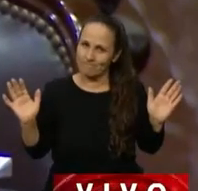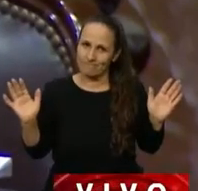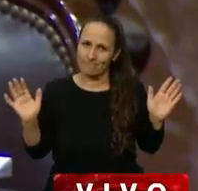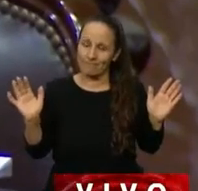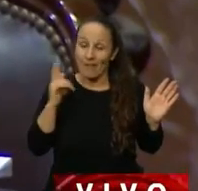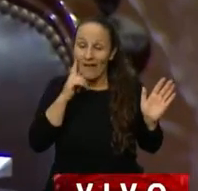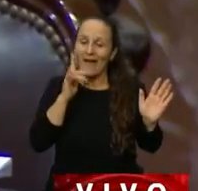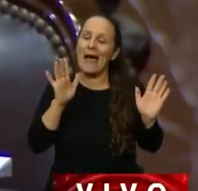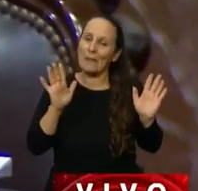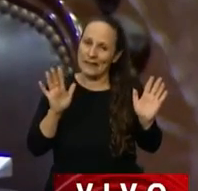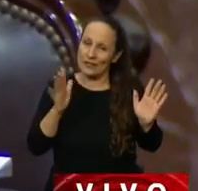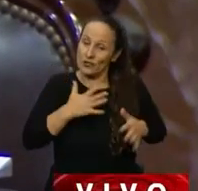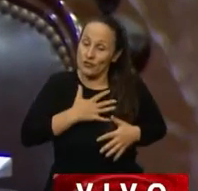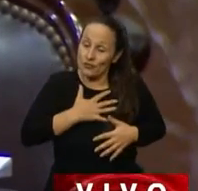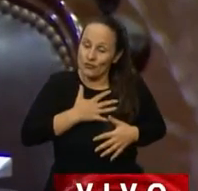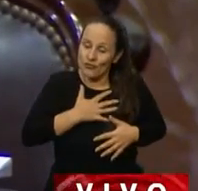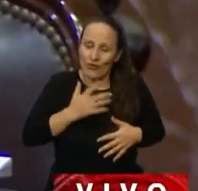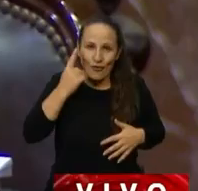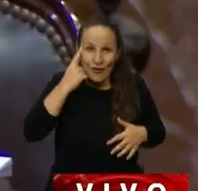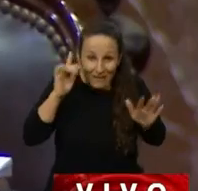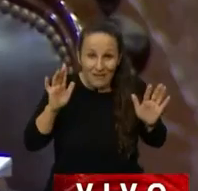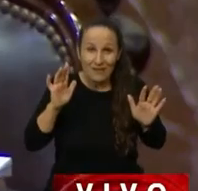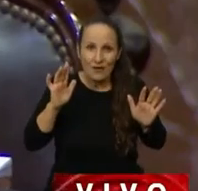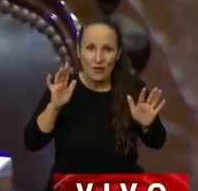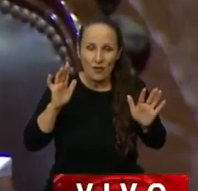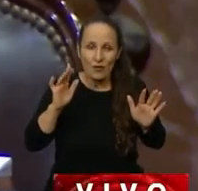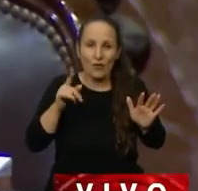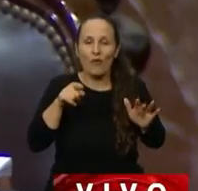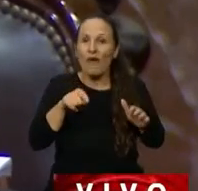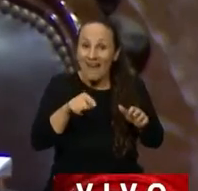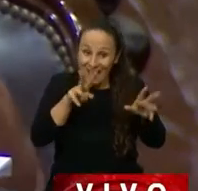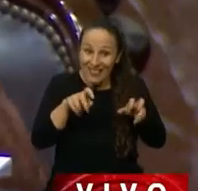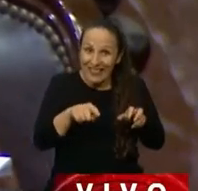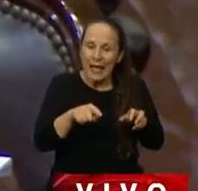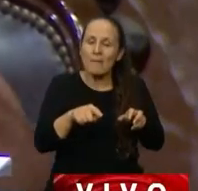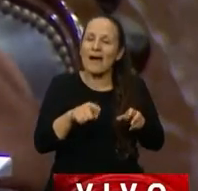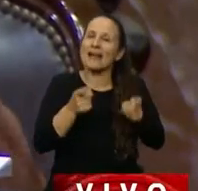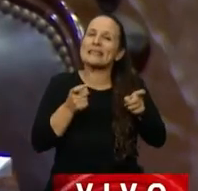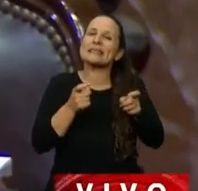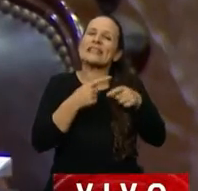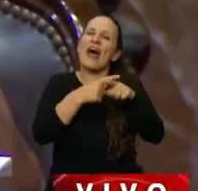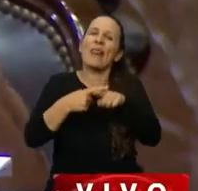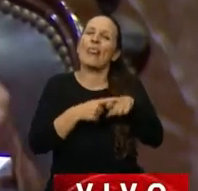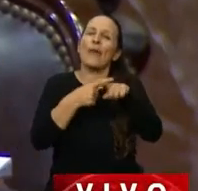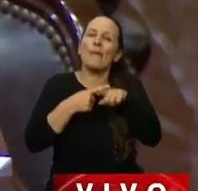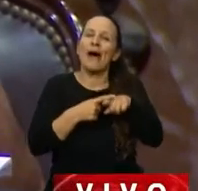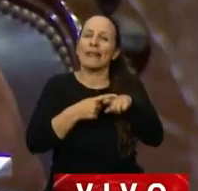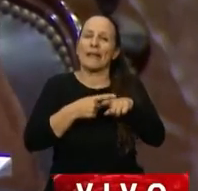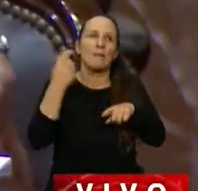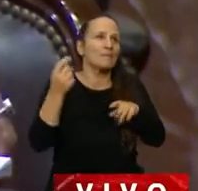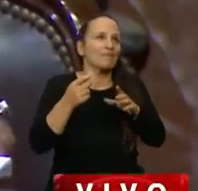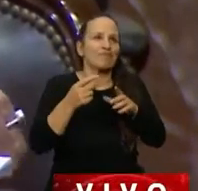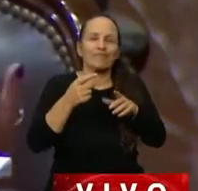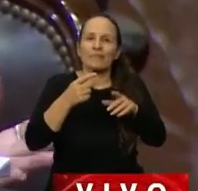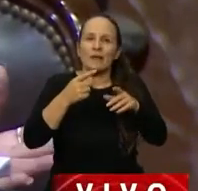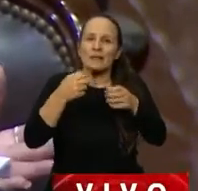ver, yo creo realmente que esto hubiera necesitado un debate importante, serio,